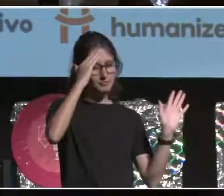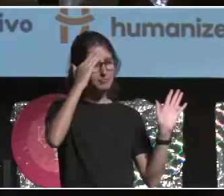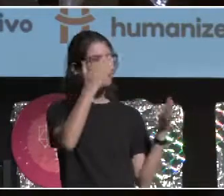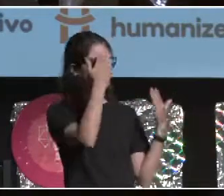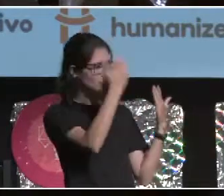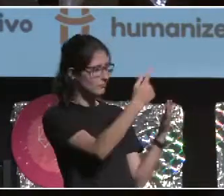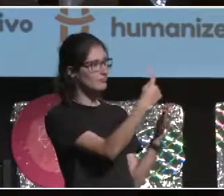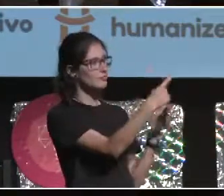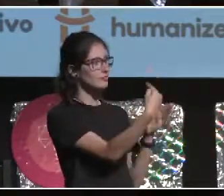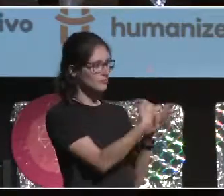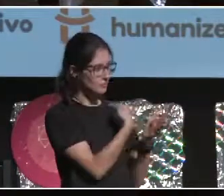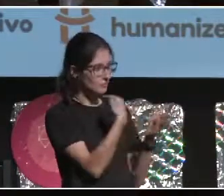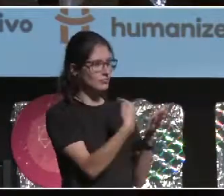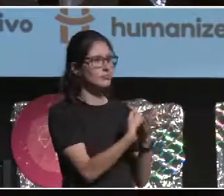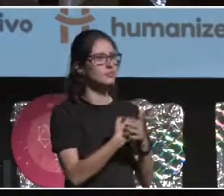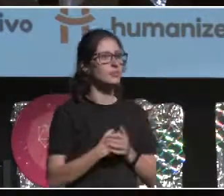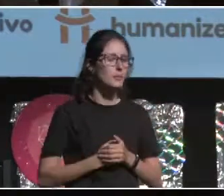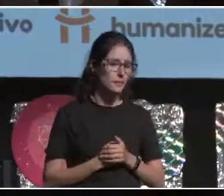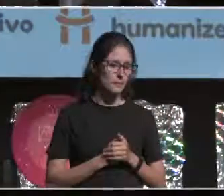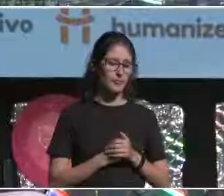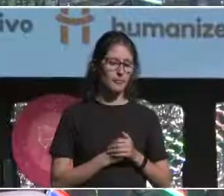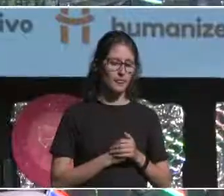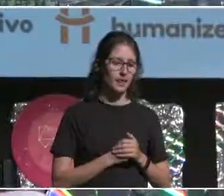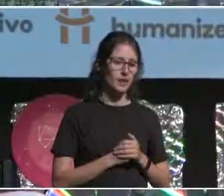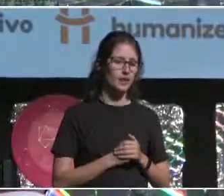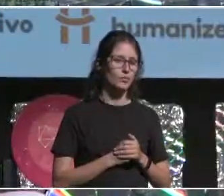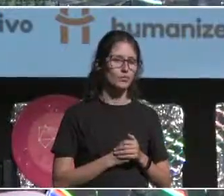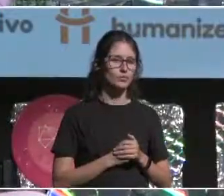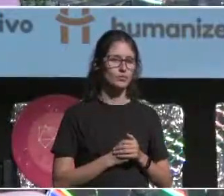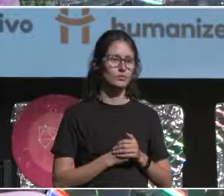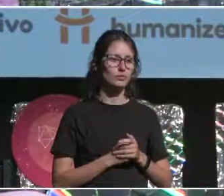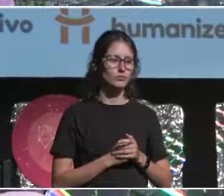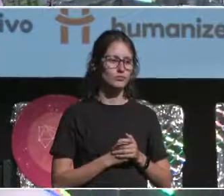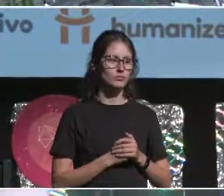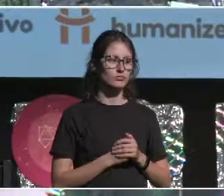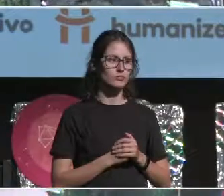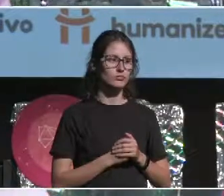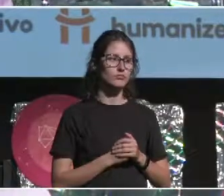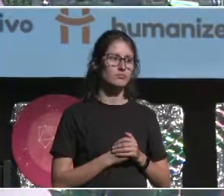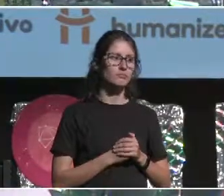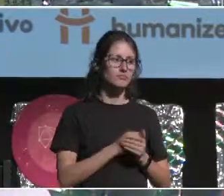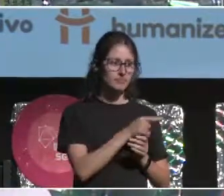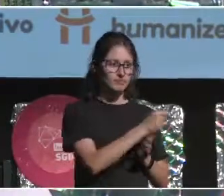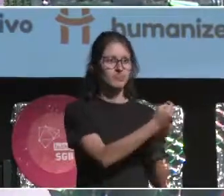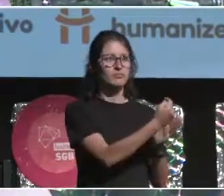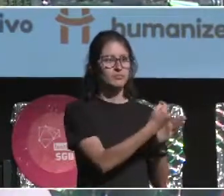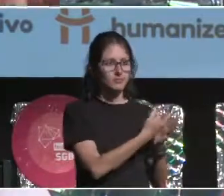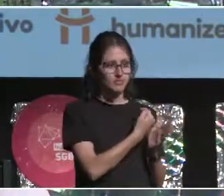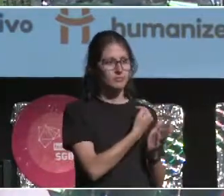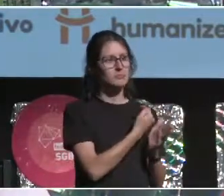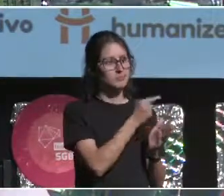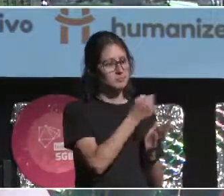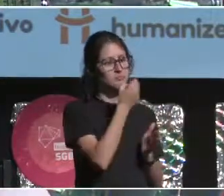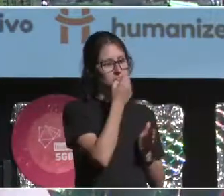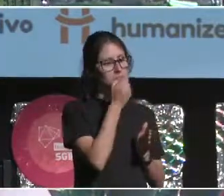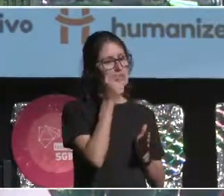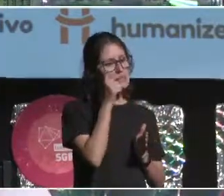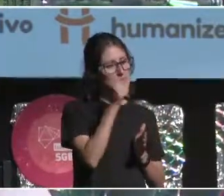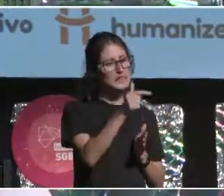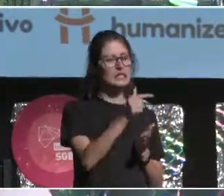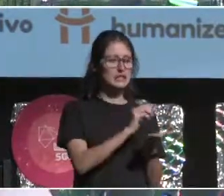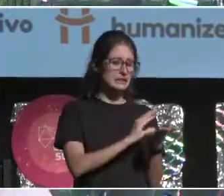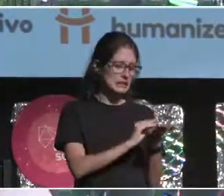gracias por la pregunta. Bueno, el tema de datos abiertos es algo un poco interesante, pero también